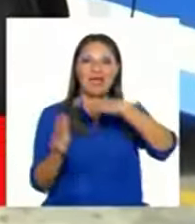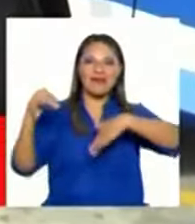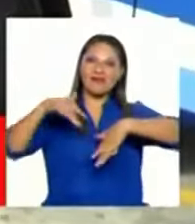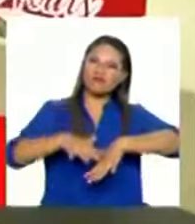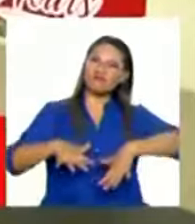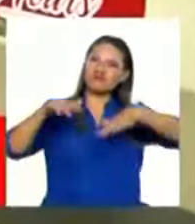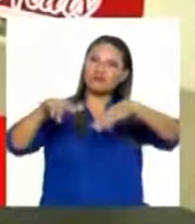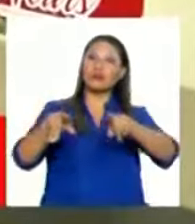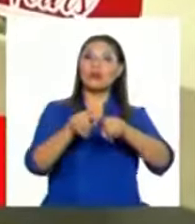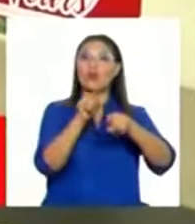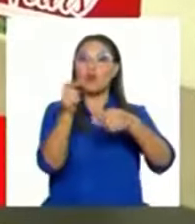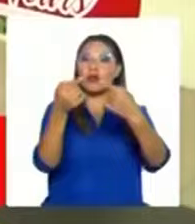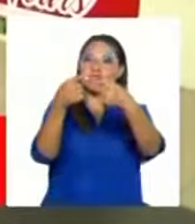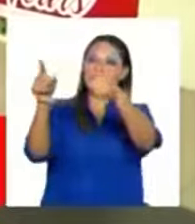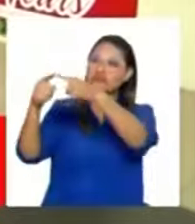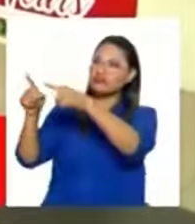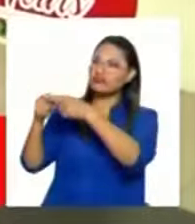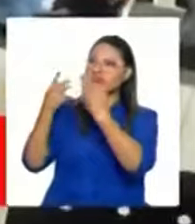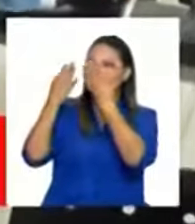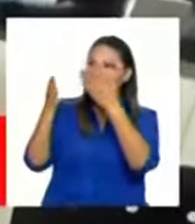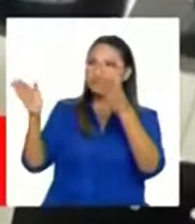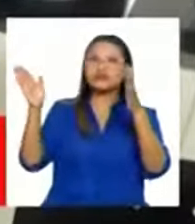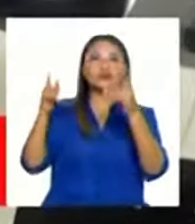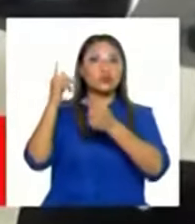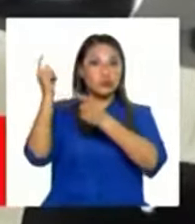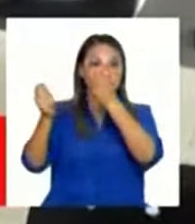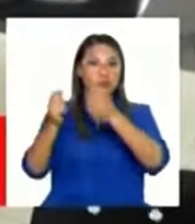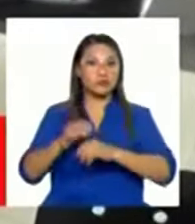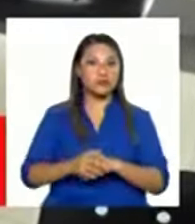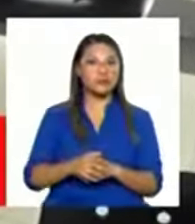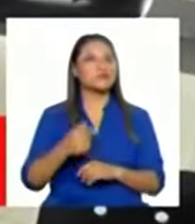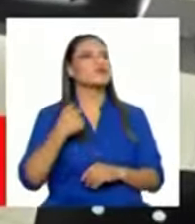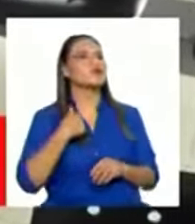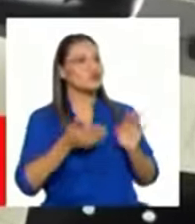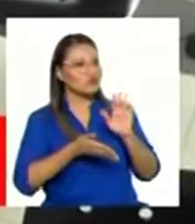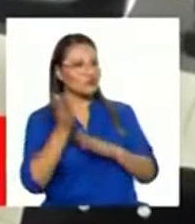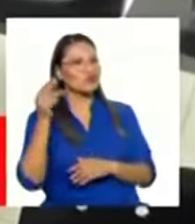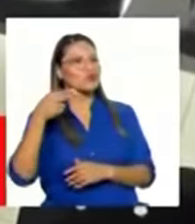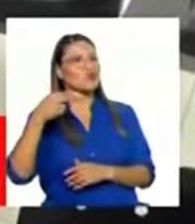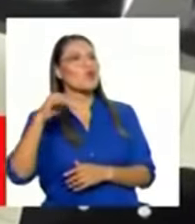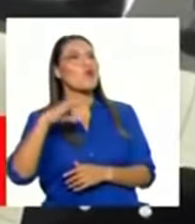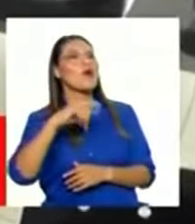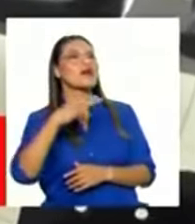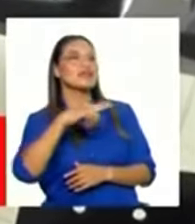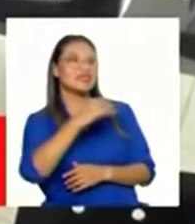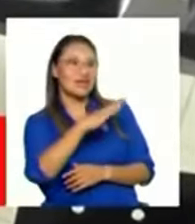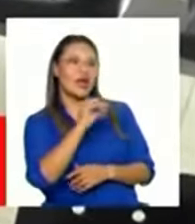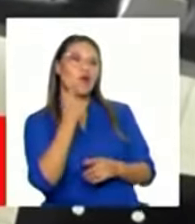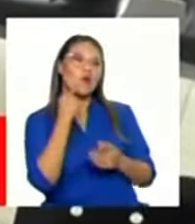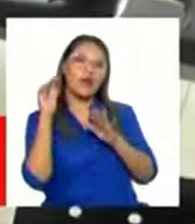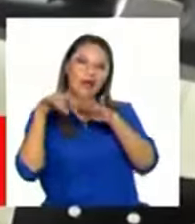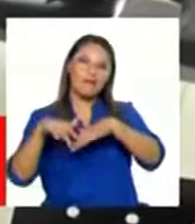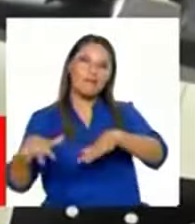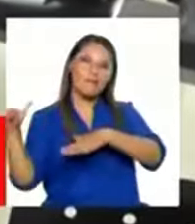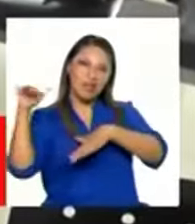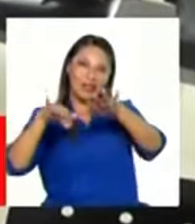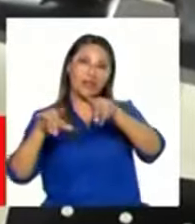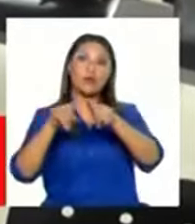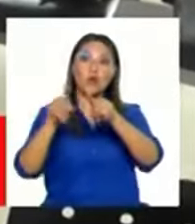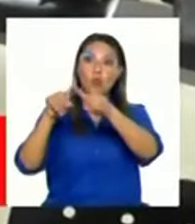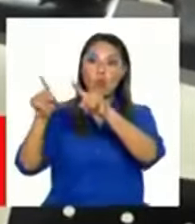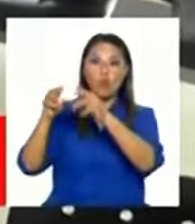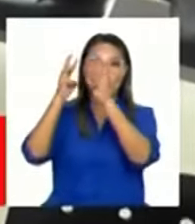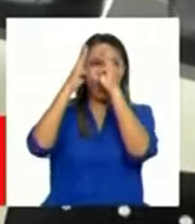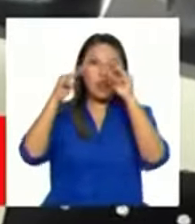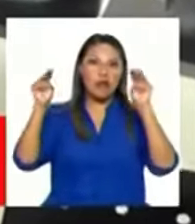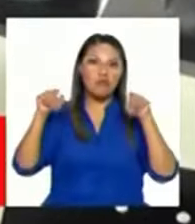sus monumentos históricos. Bueno, nosotros queremos ir a Huanchaco más que todo, por la playa, y bueno, visitar los museos de